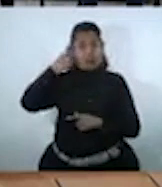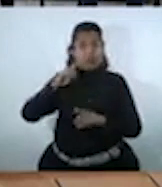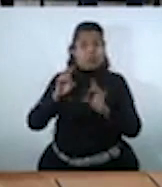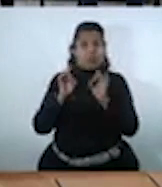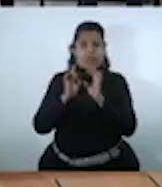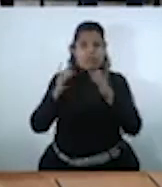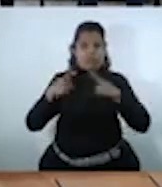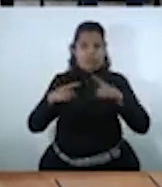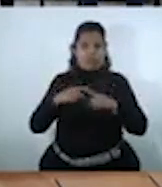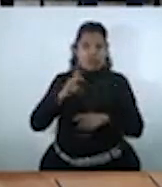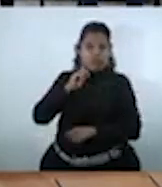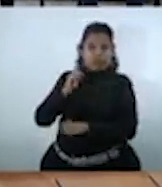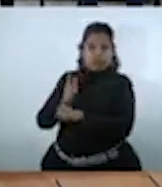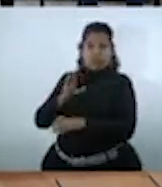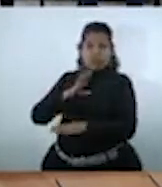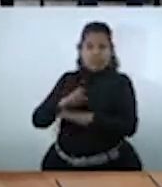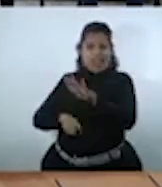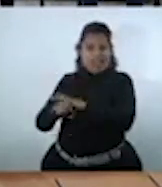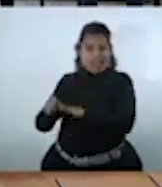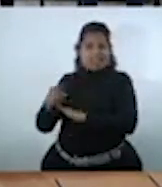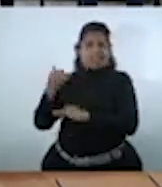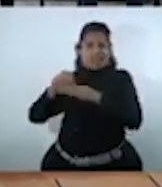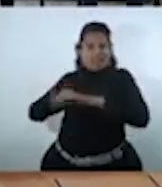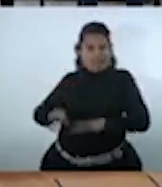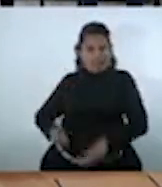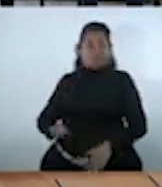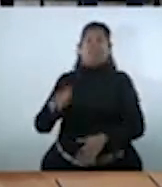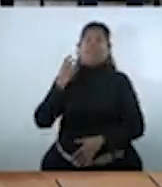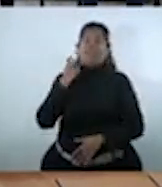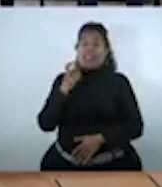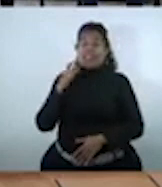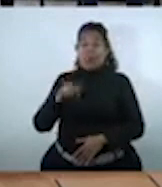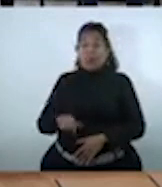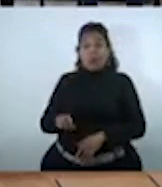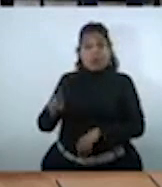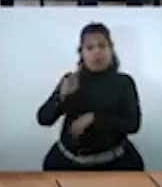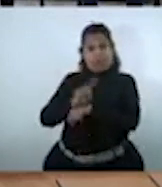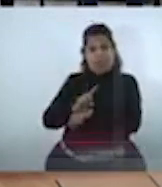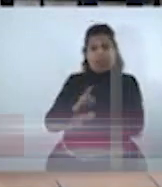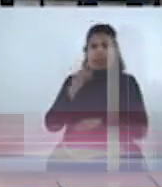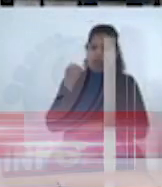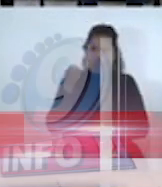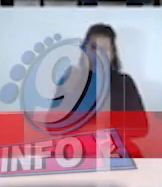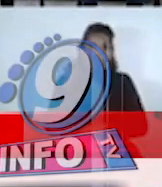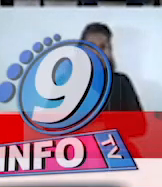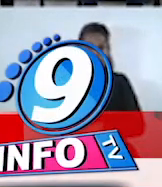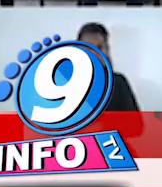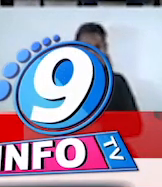corrupción que se realiza en el marco de la conmemoración del día 9 de diciembre,